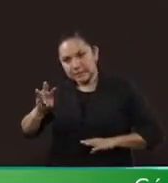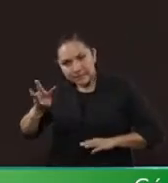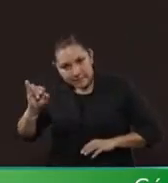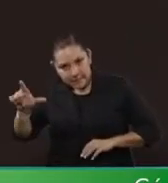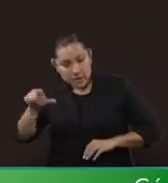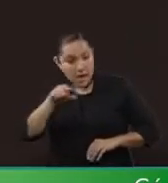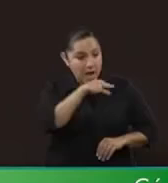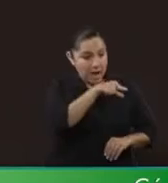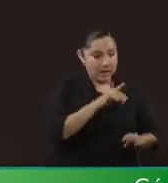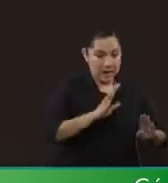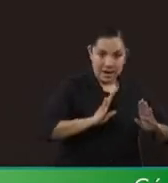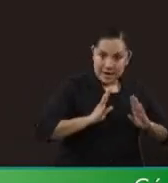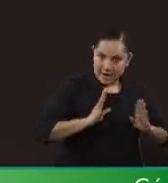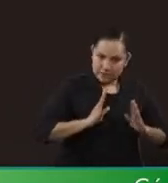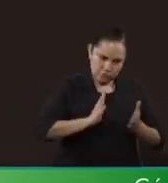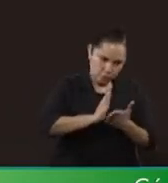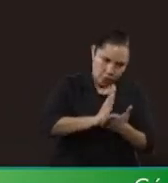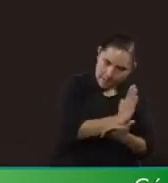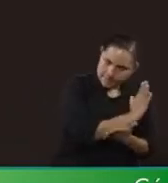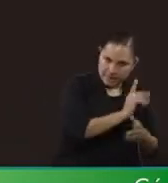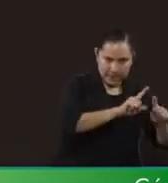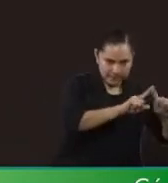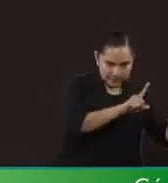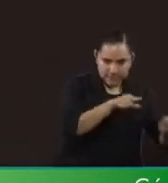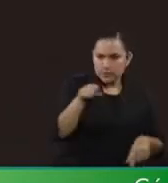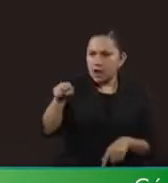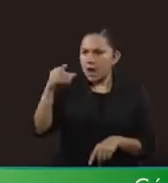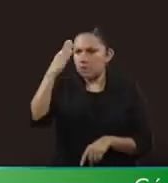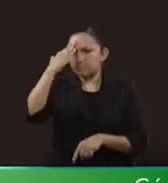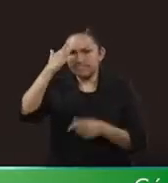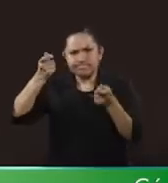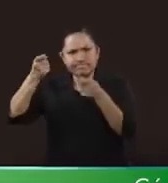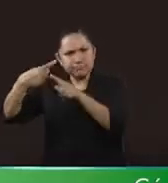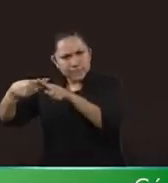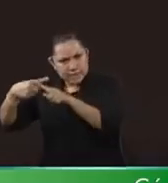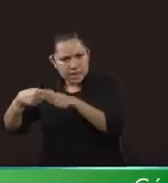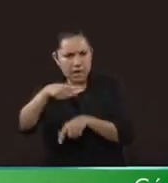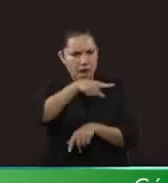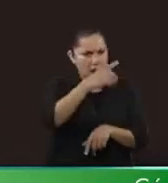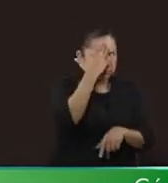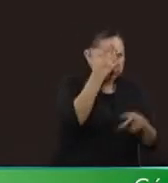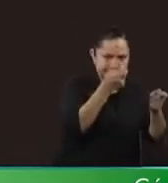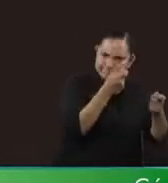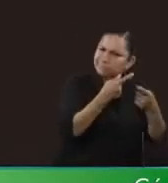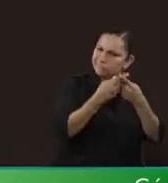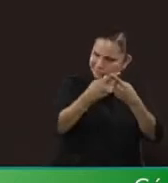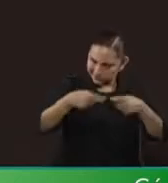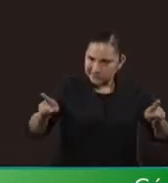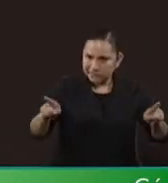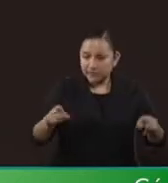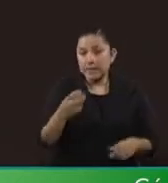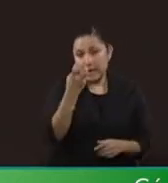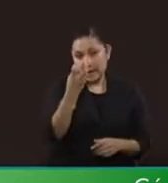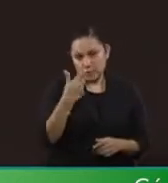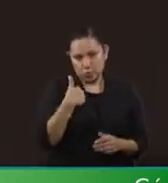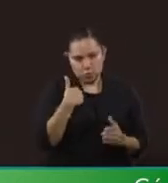su integración y en su mando. En consecuencia, propongo como reserva que se modifique el